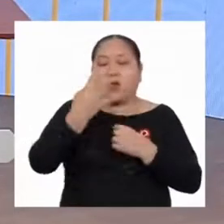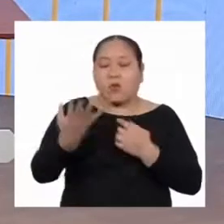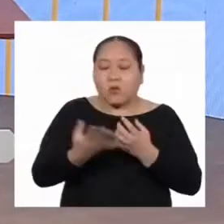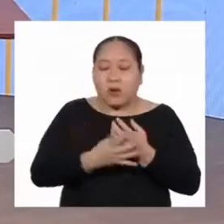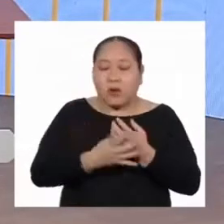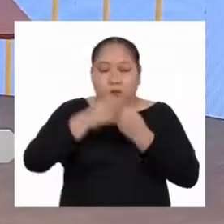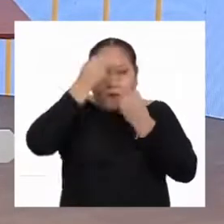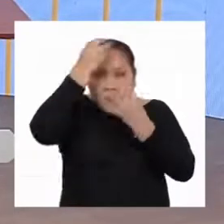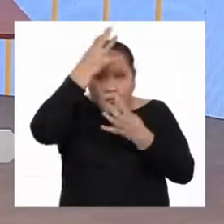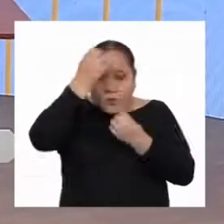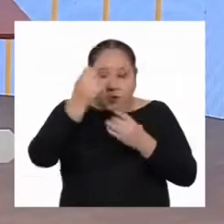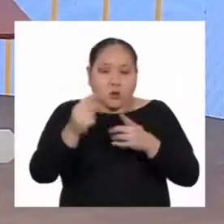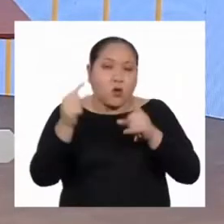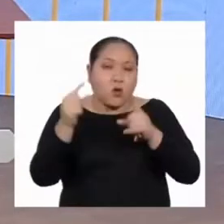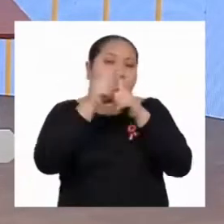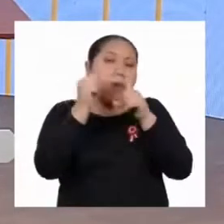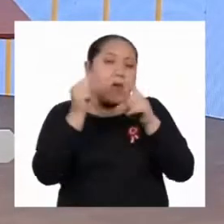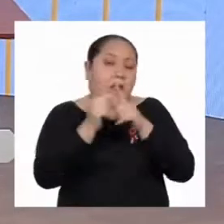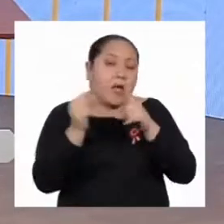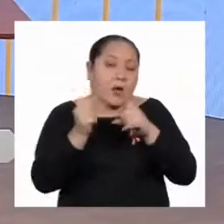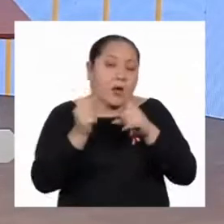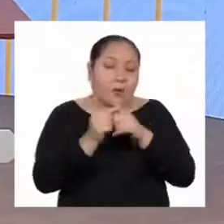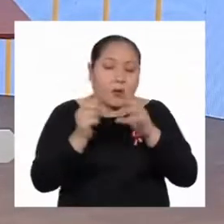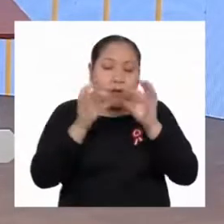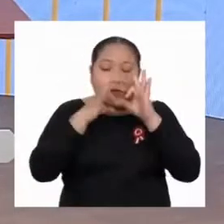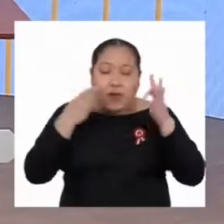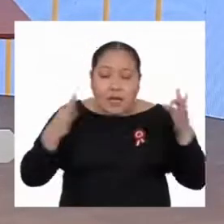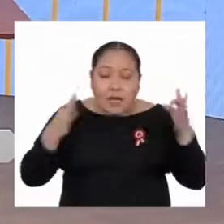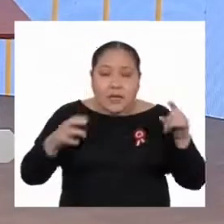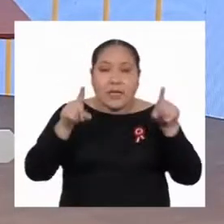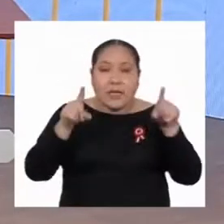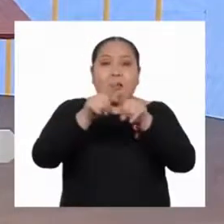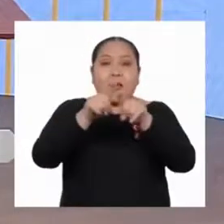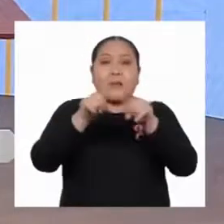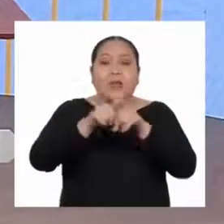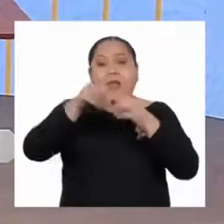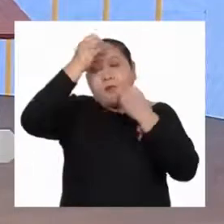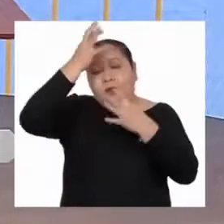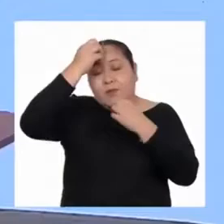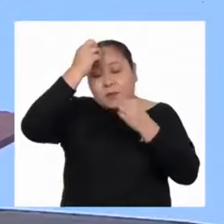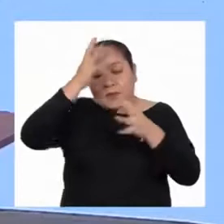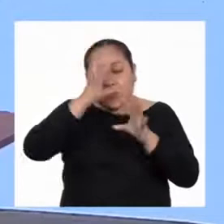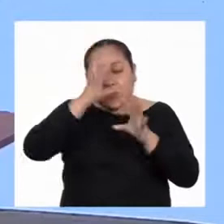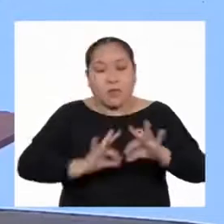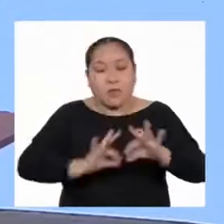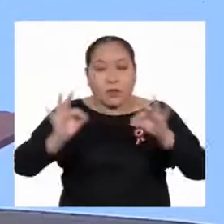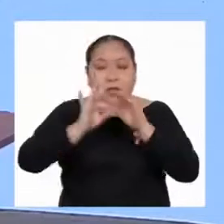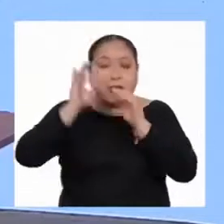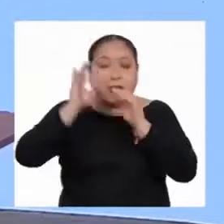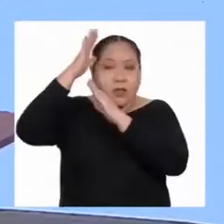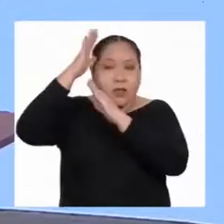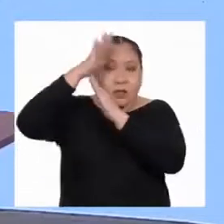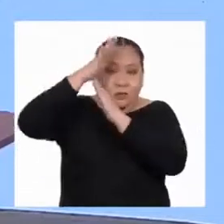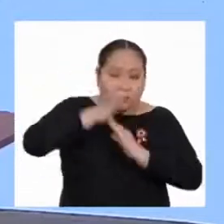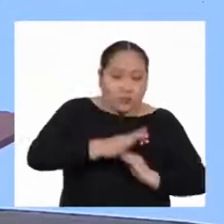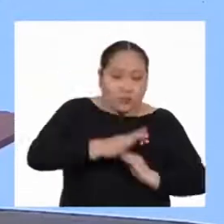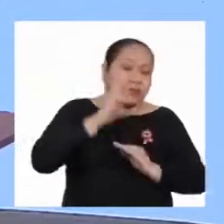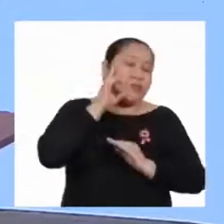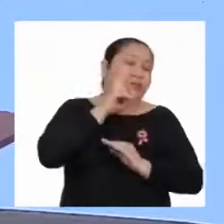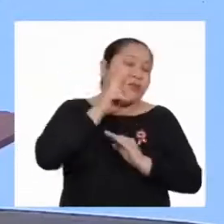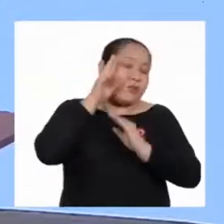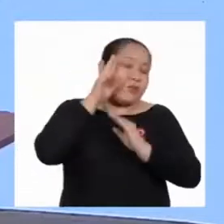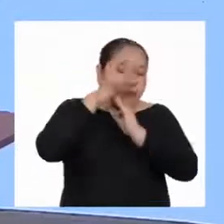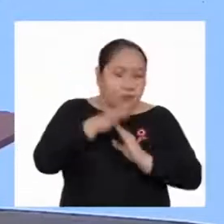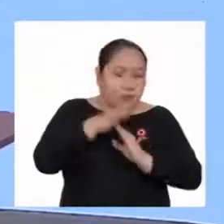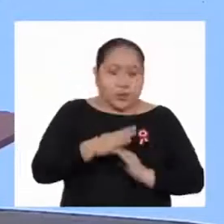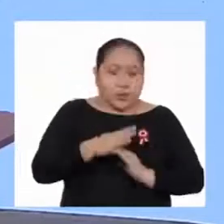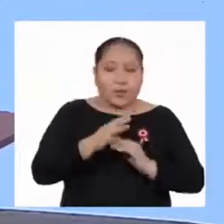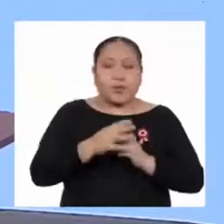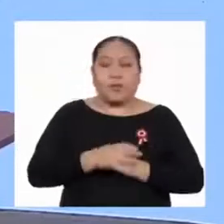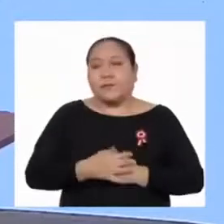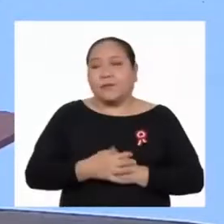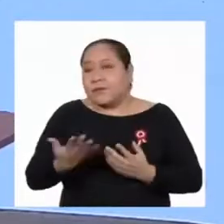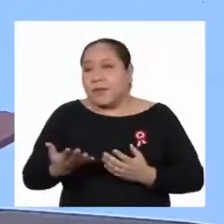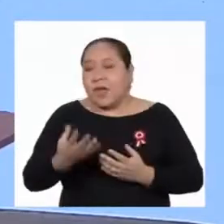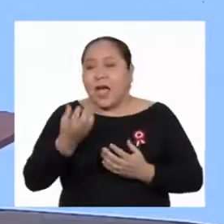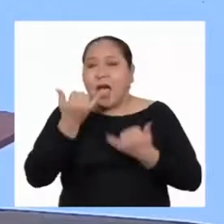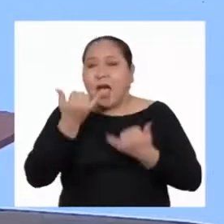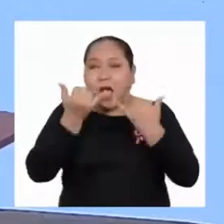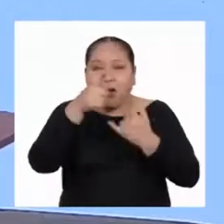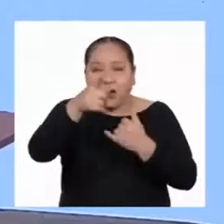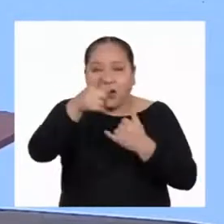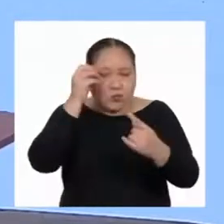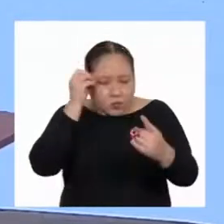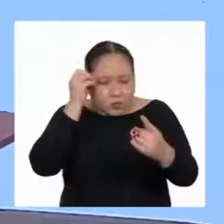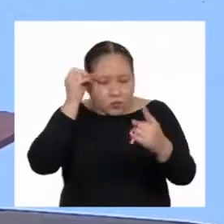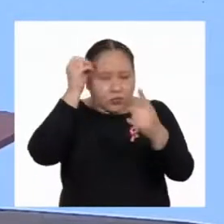palabras, frases e información importante sobre el racismo, ¿cierto? Ahora, te